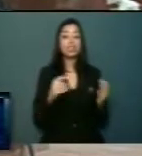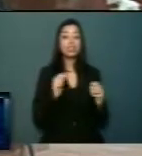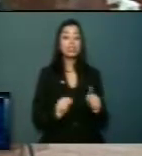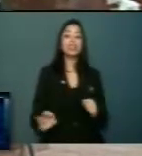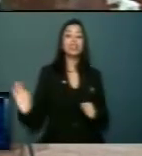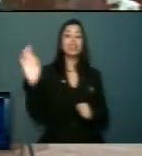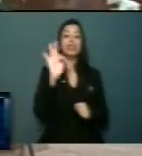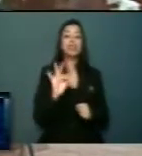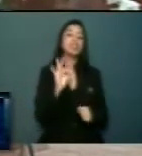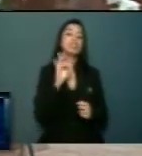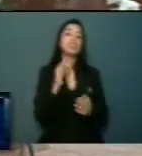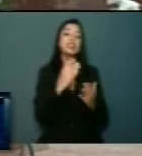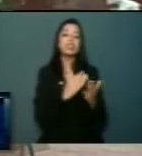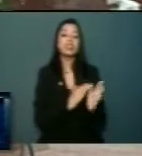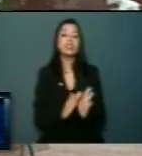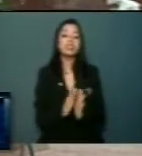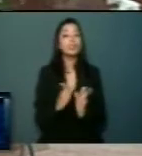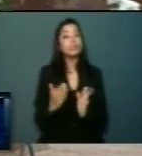lograrlo plenamente.